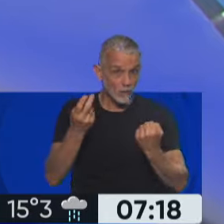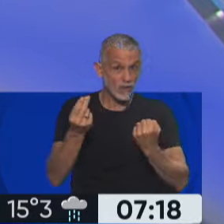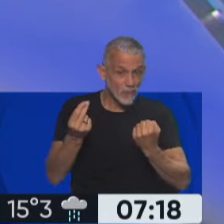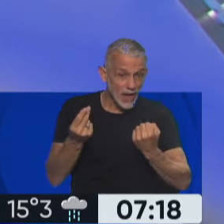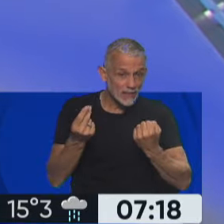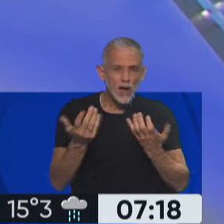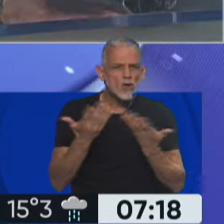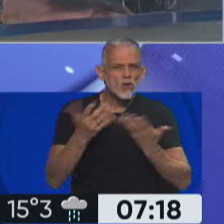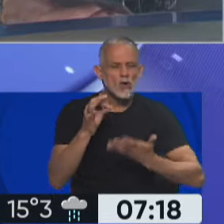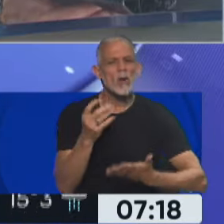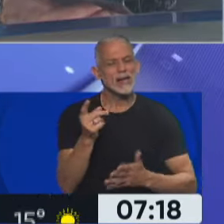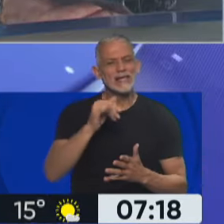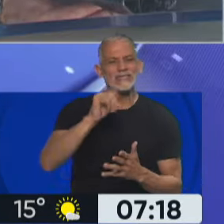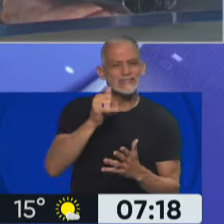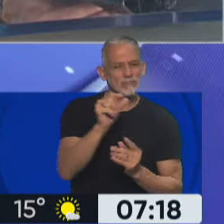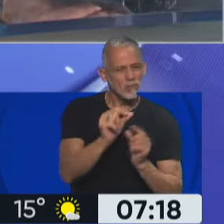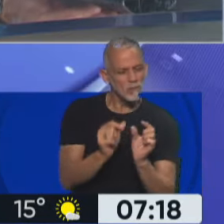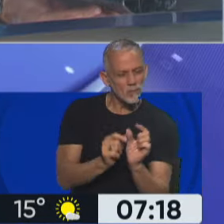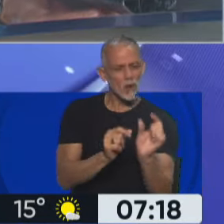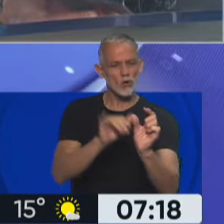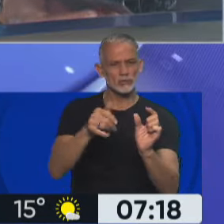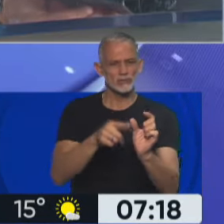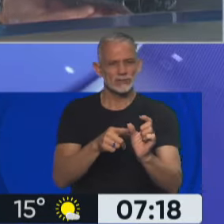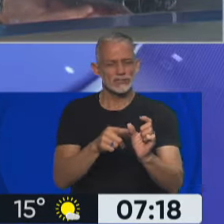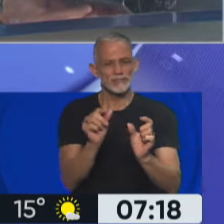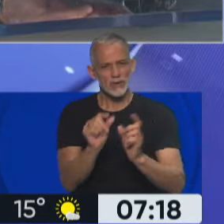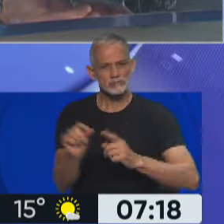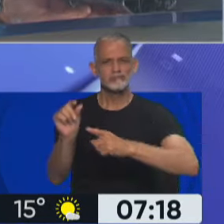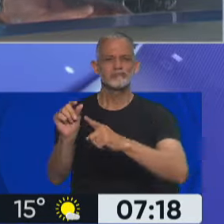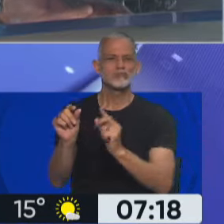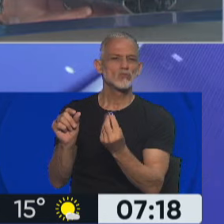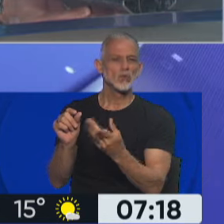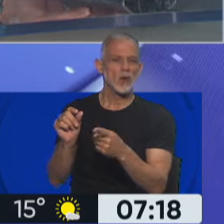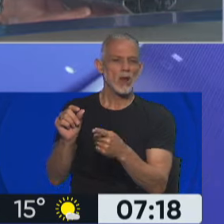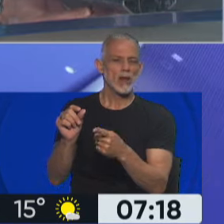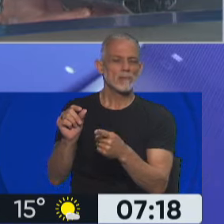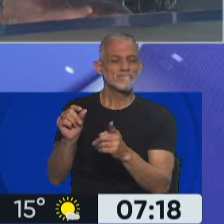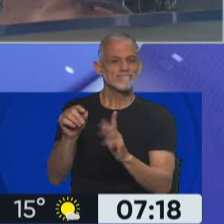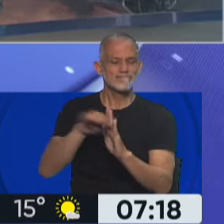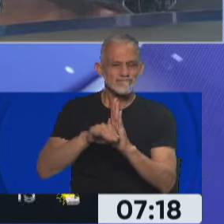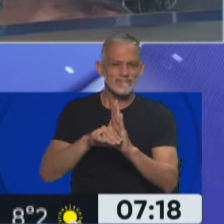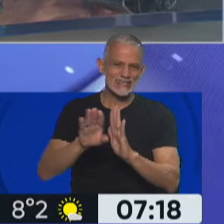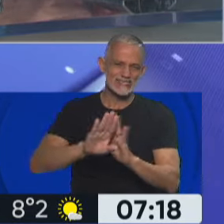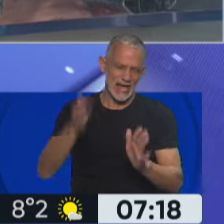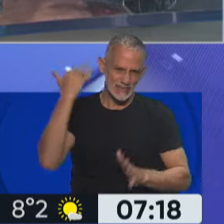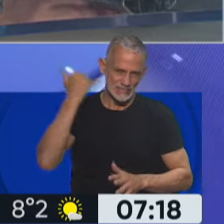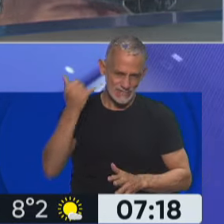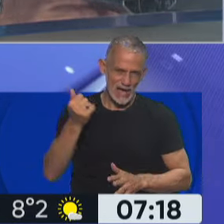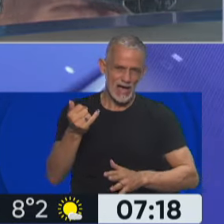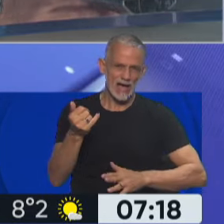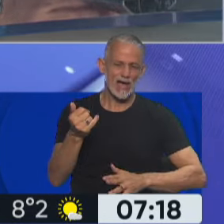Financiero en parte sí en parte tiene que ver también con eh planteos que ya con anterioridad habían